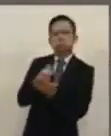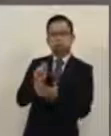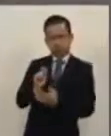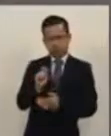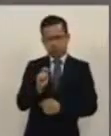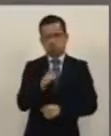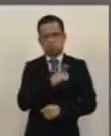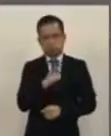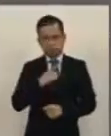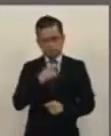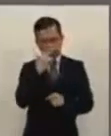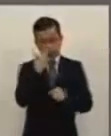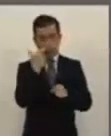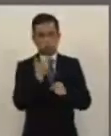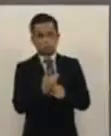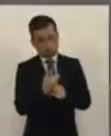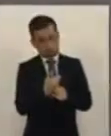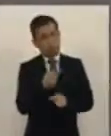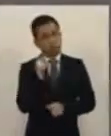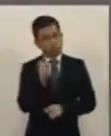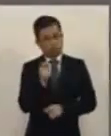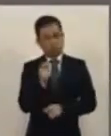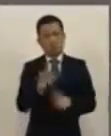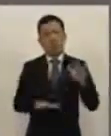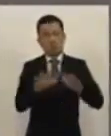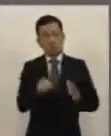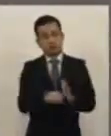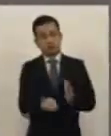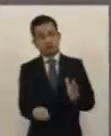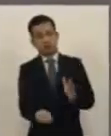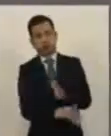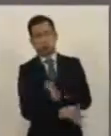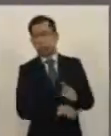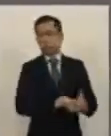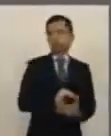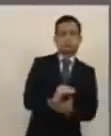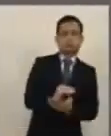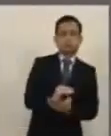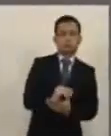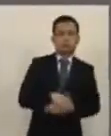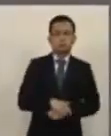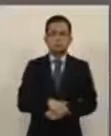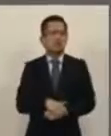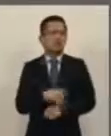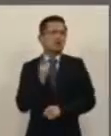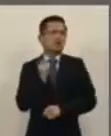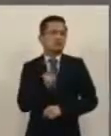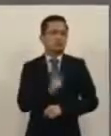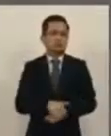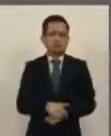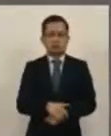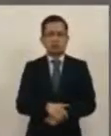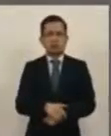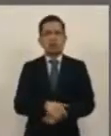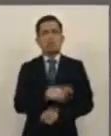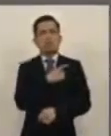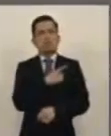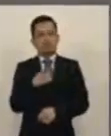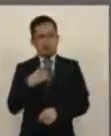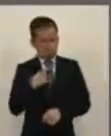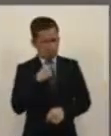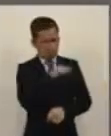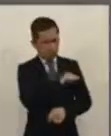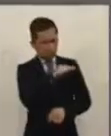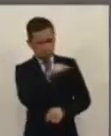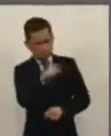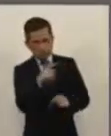también por omisión. Es decir, debe imputarse la responsabilidad individual a